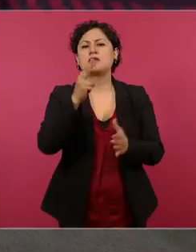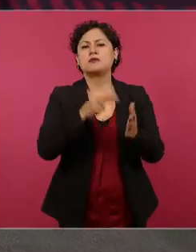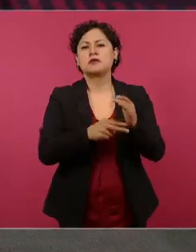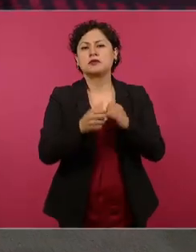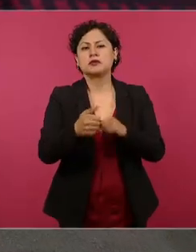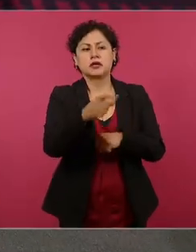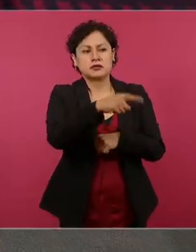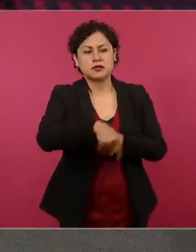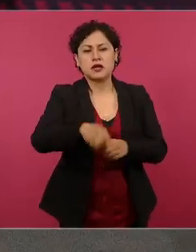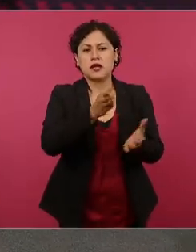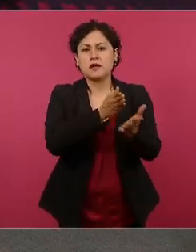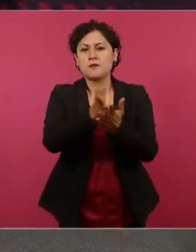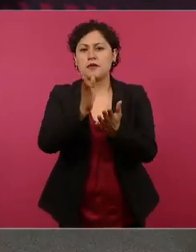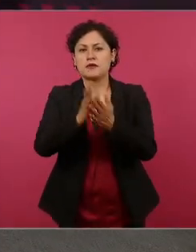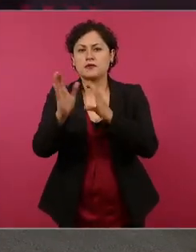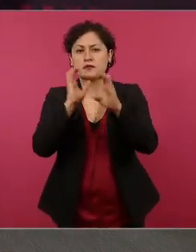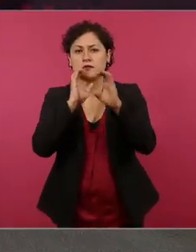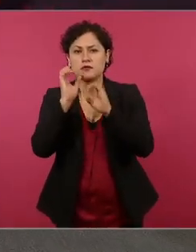Todos